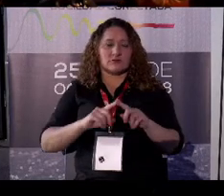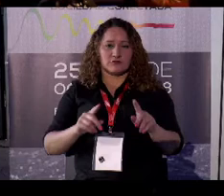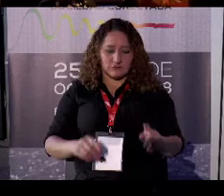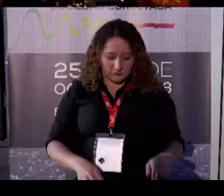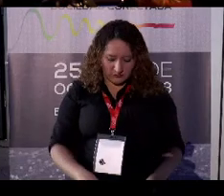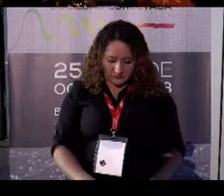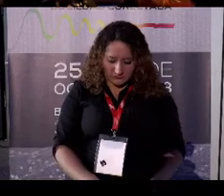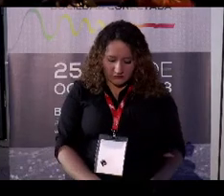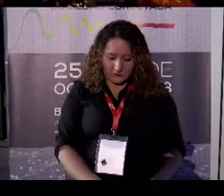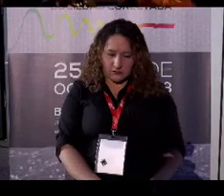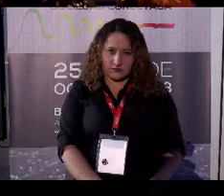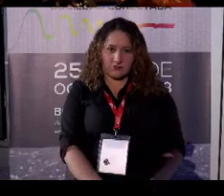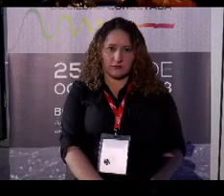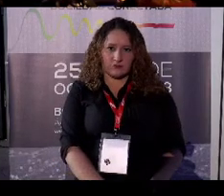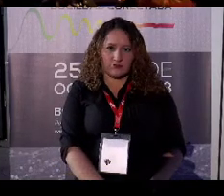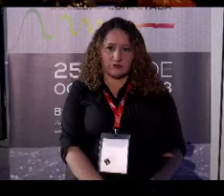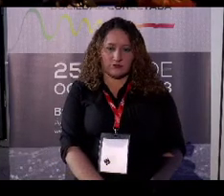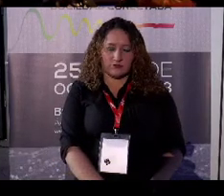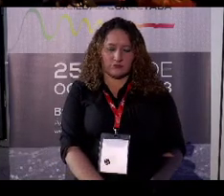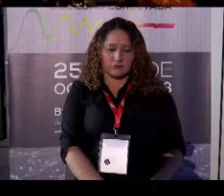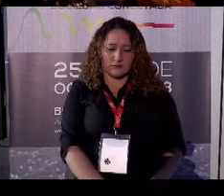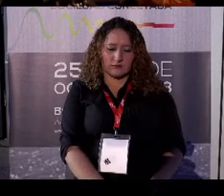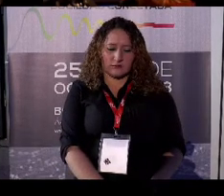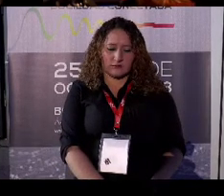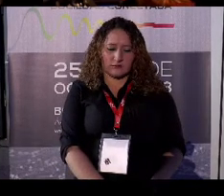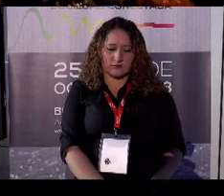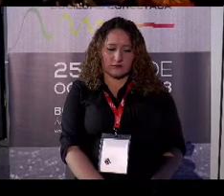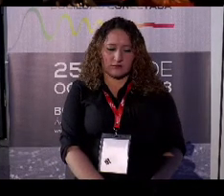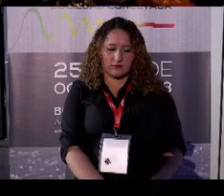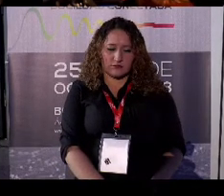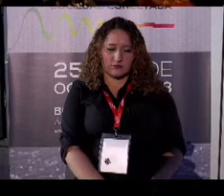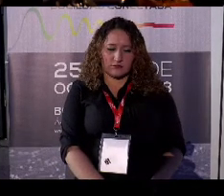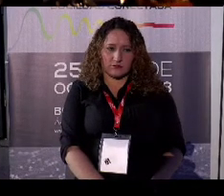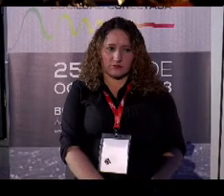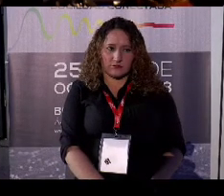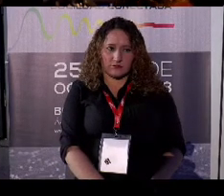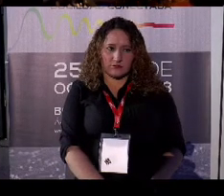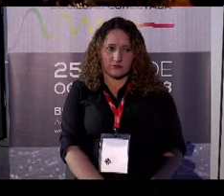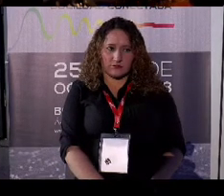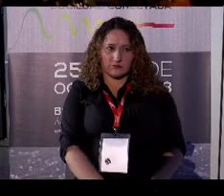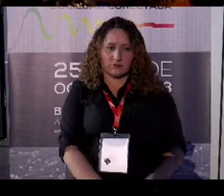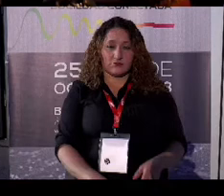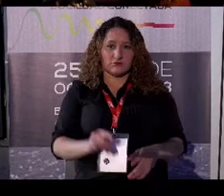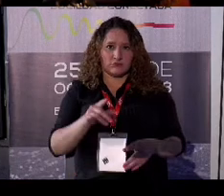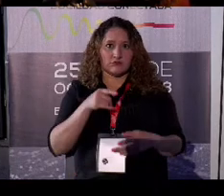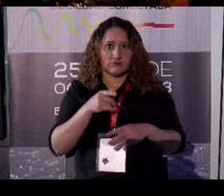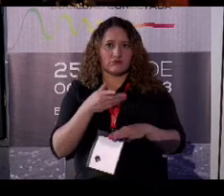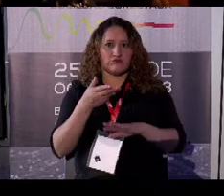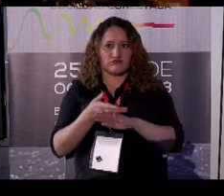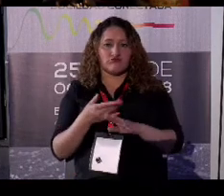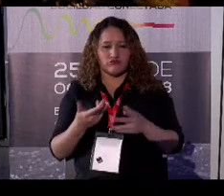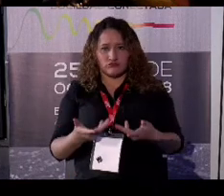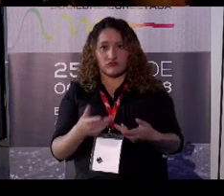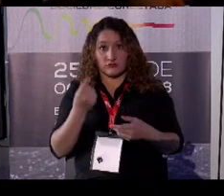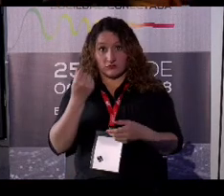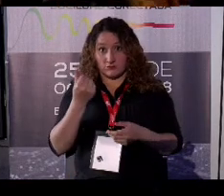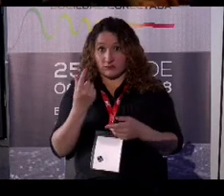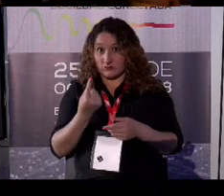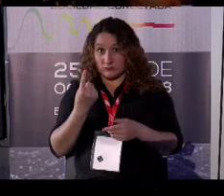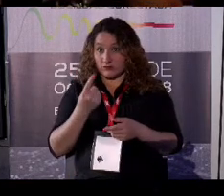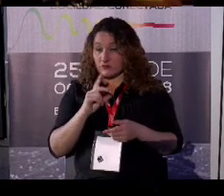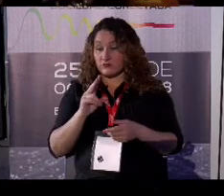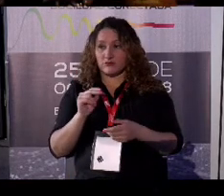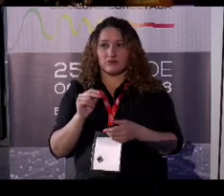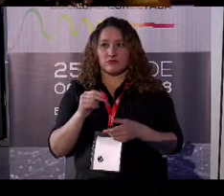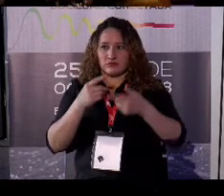estoy diciendo es parte de lo que es la oferta en la subasta. Ya no es solamente un precio, no es una cantidad de plata. Es